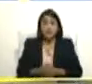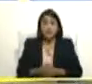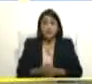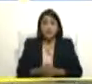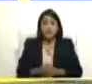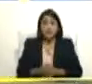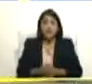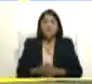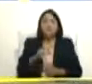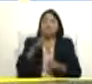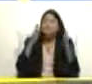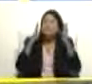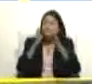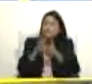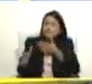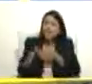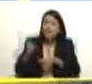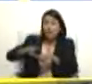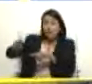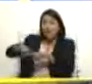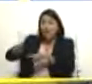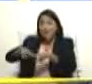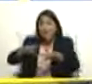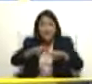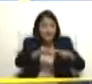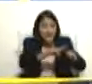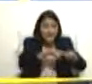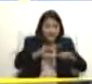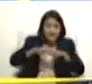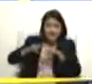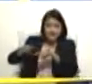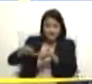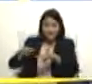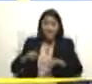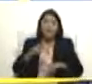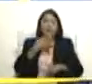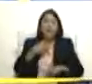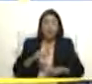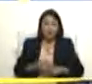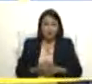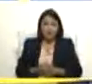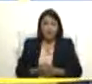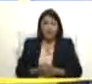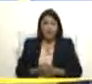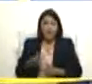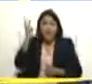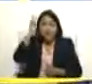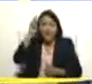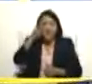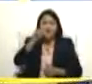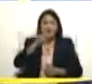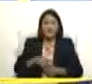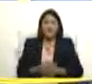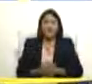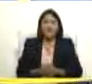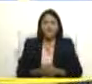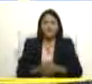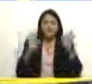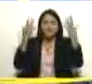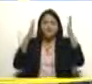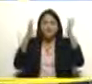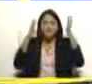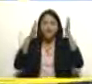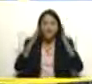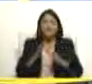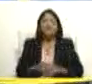todo fue celebrada por los niños, por las niñas, por la juventud, por los maestros, por las maestras, por